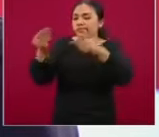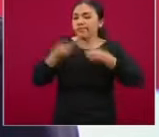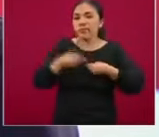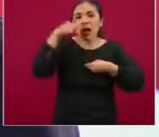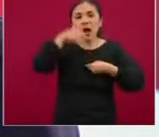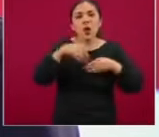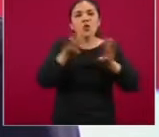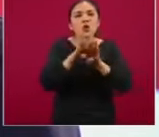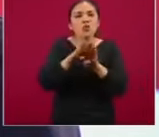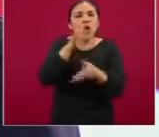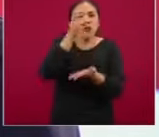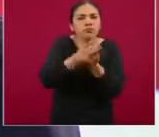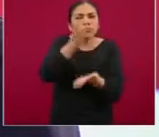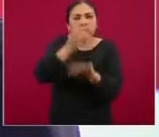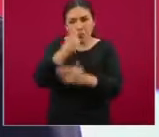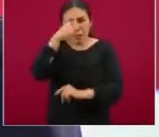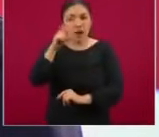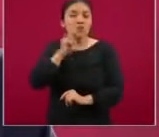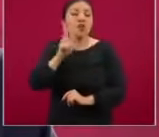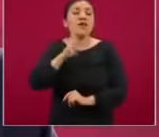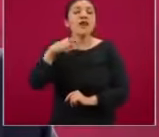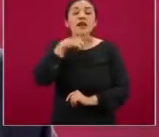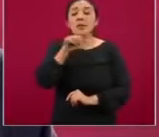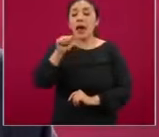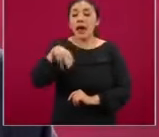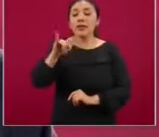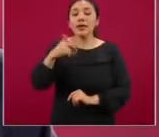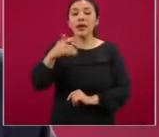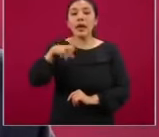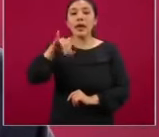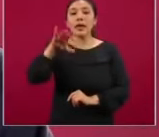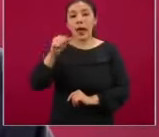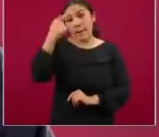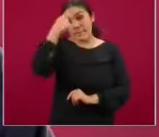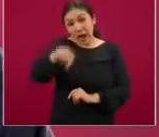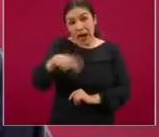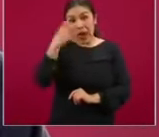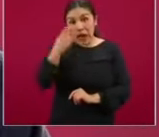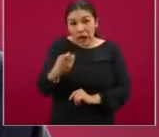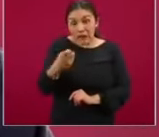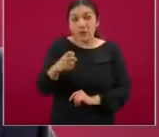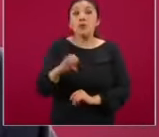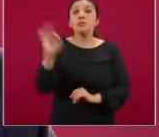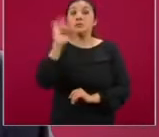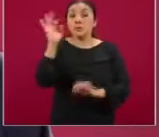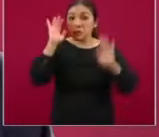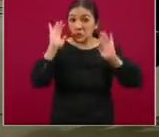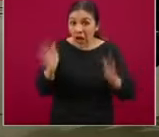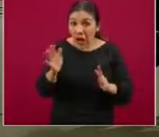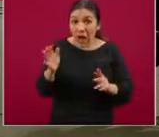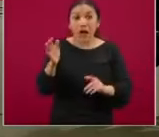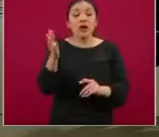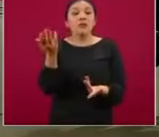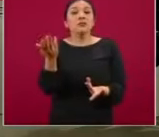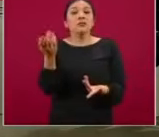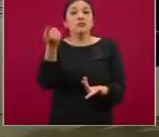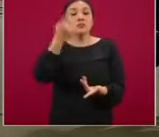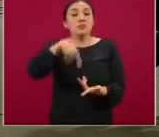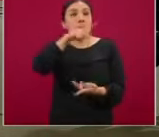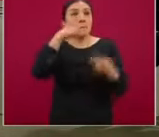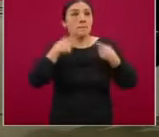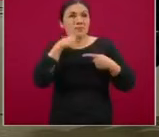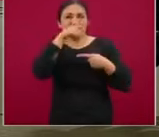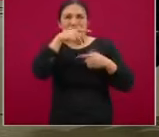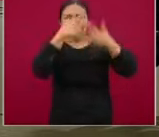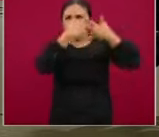desempeño diagnóstico de las pruebas rápidas antigénicas para que en su momento los